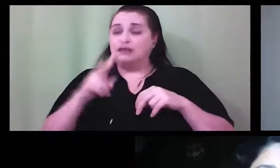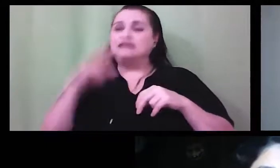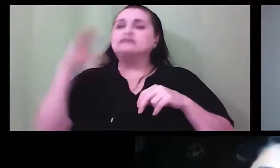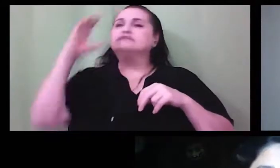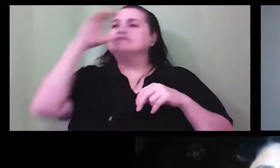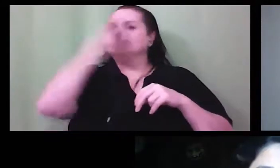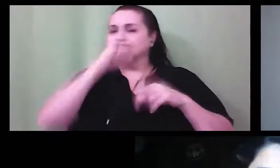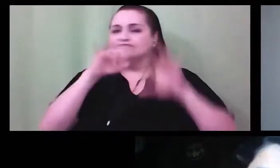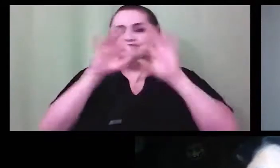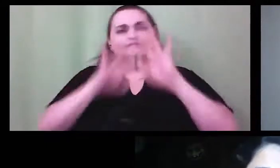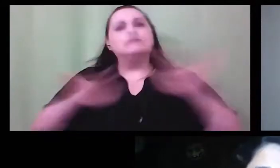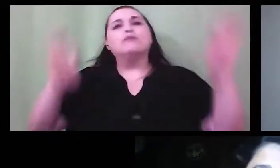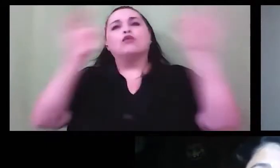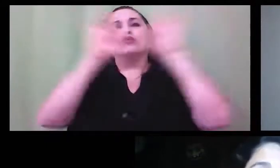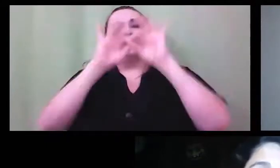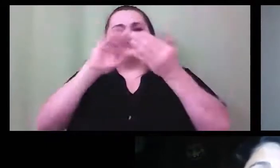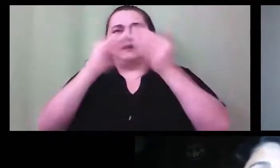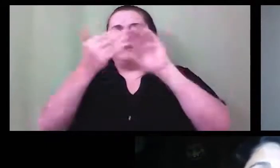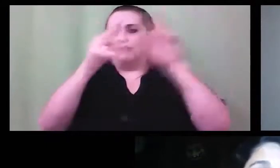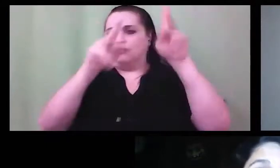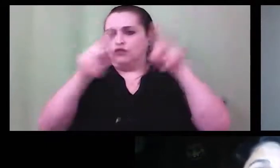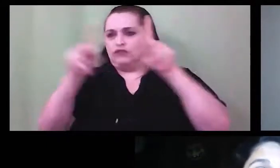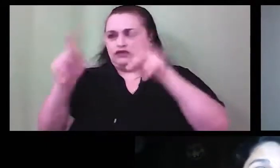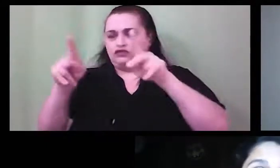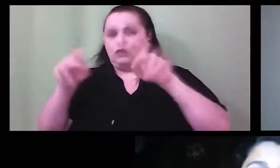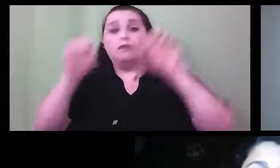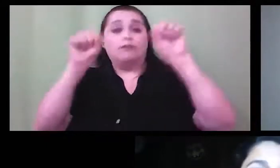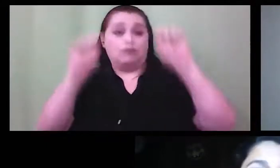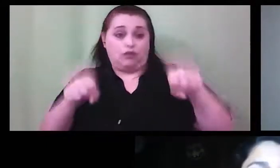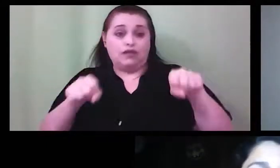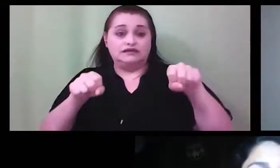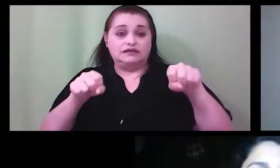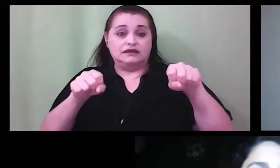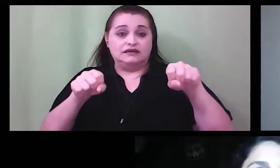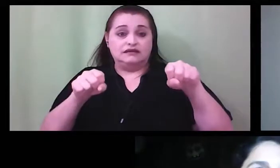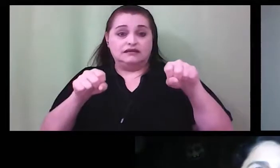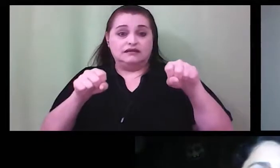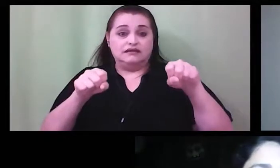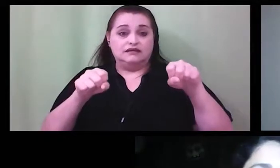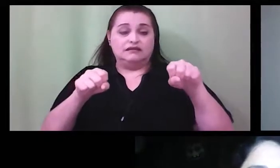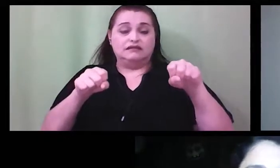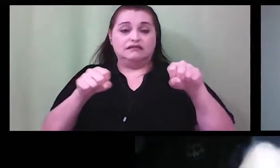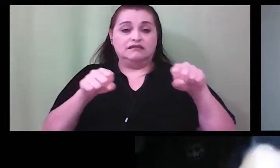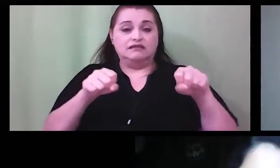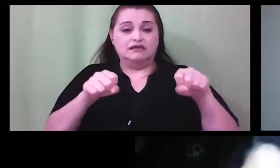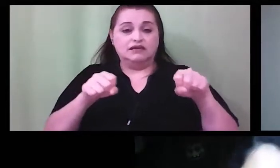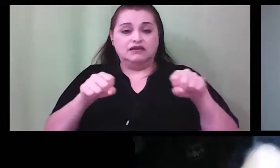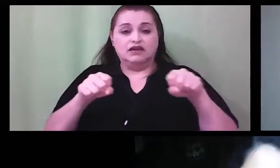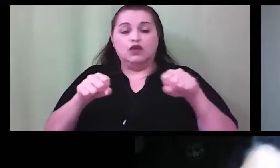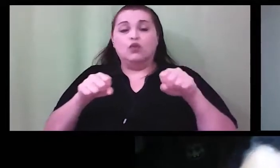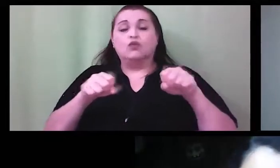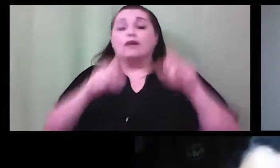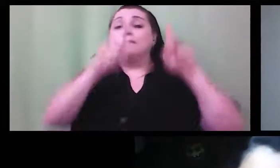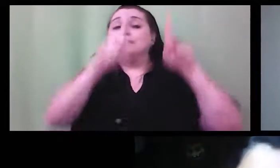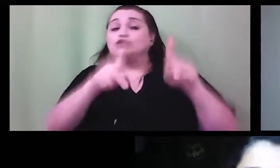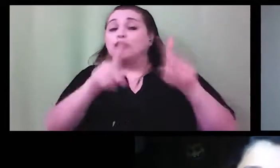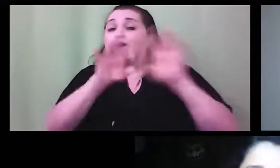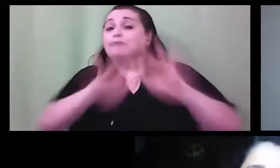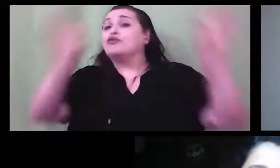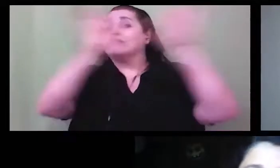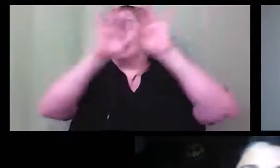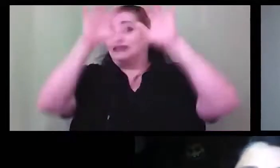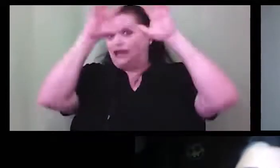de la importancia de la población, que puede ser un habitante importante en el planeta. O